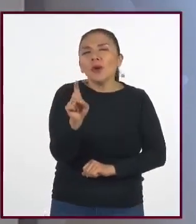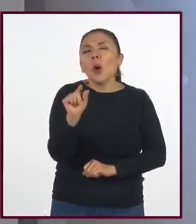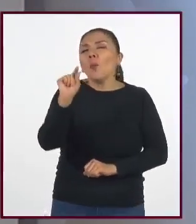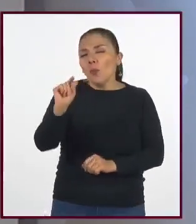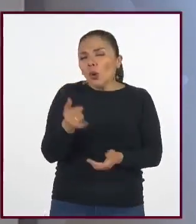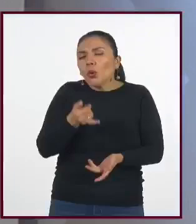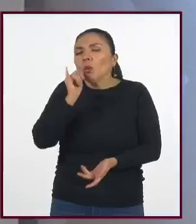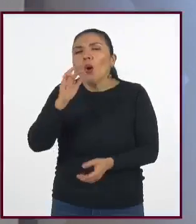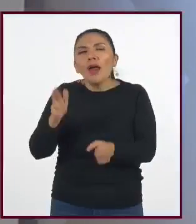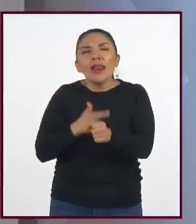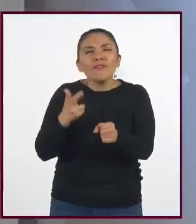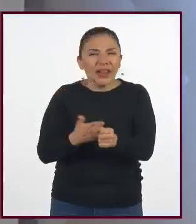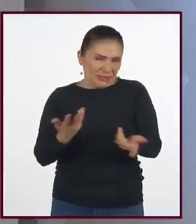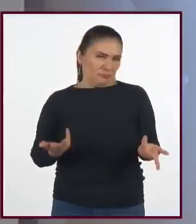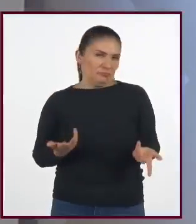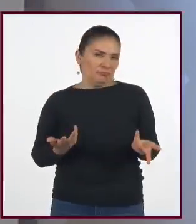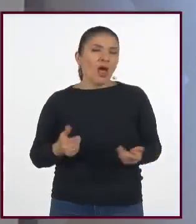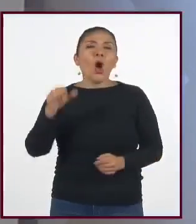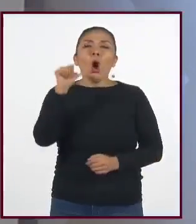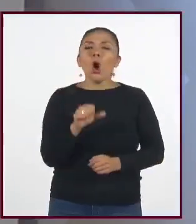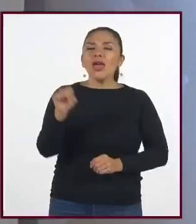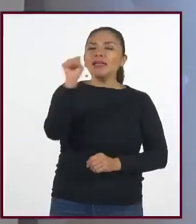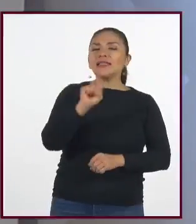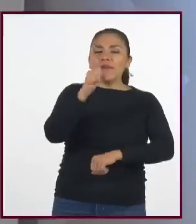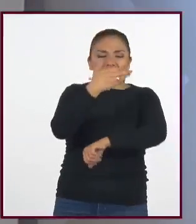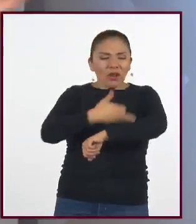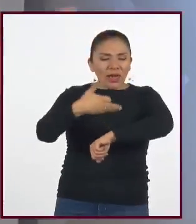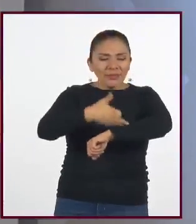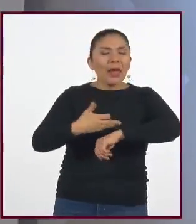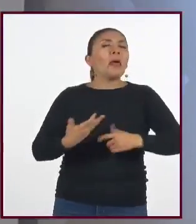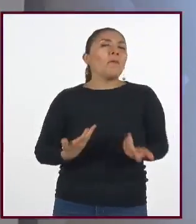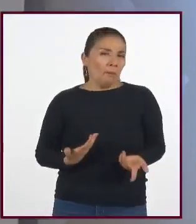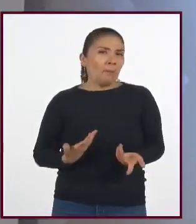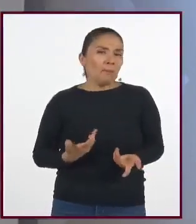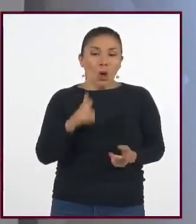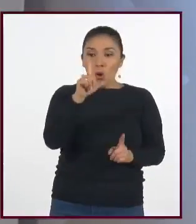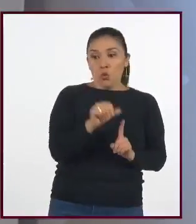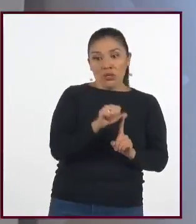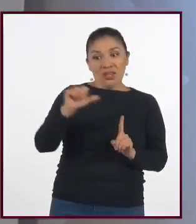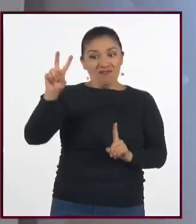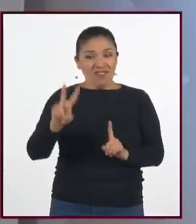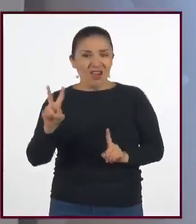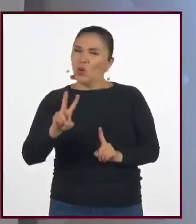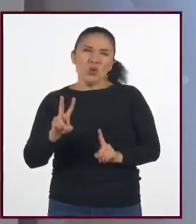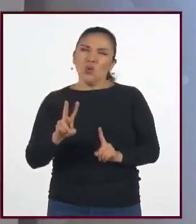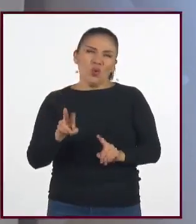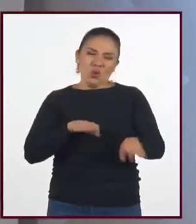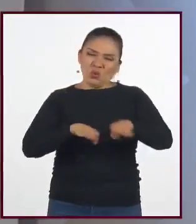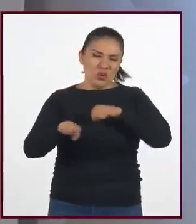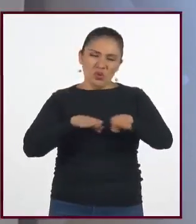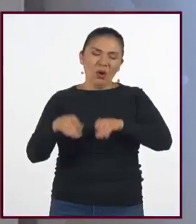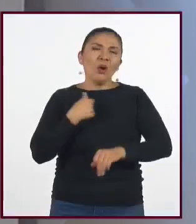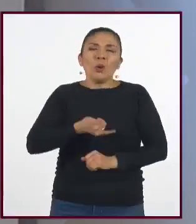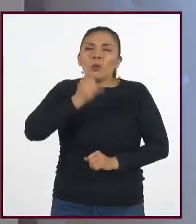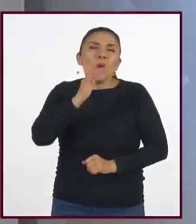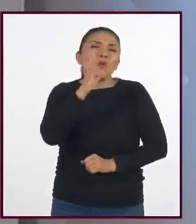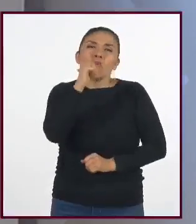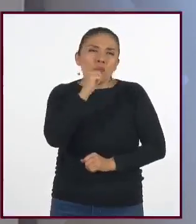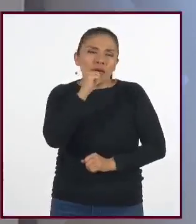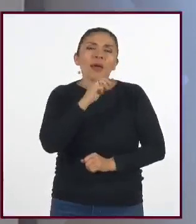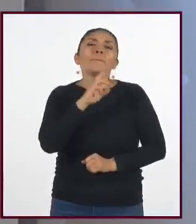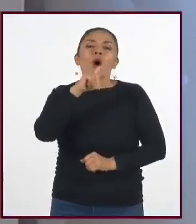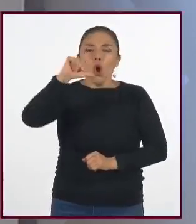refresco. Ya es sábado en la tarde y ya lunes a viernes mucho estrés y ya me puedo comer una barrita de